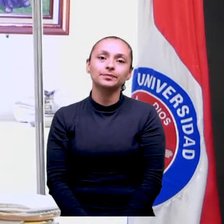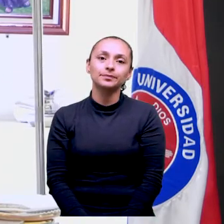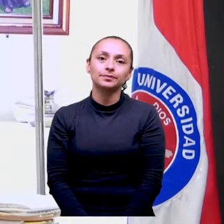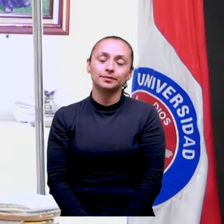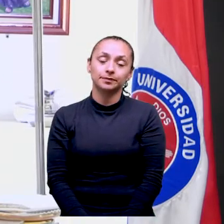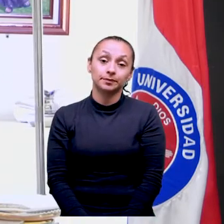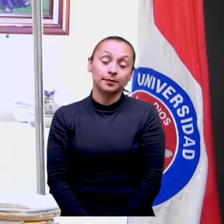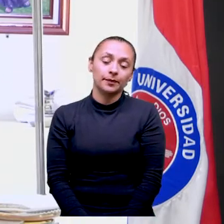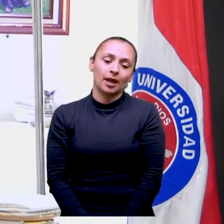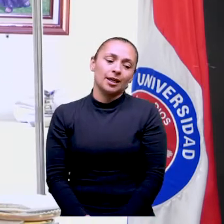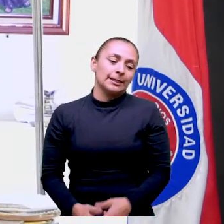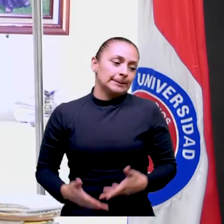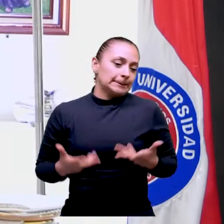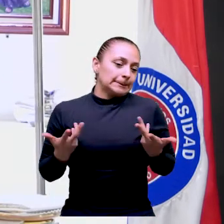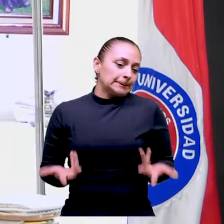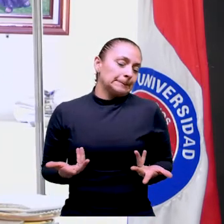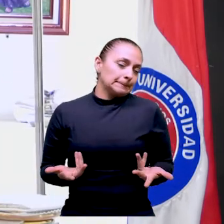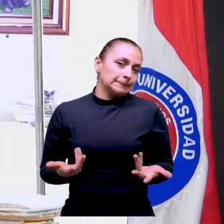no es amor